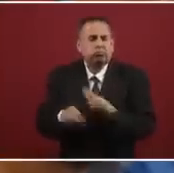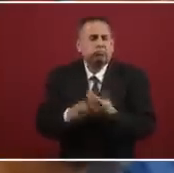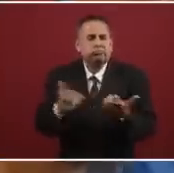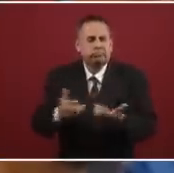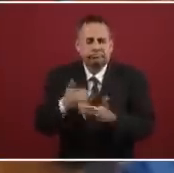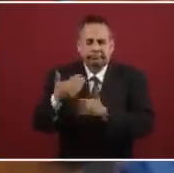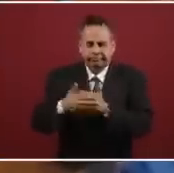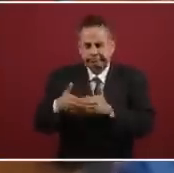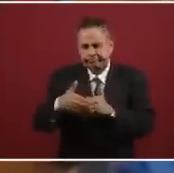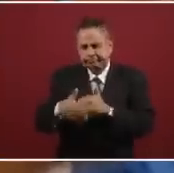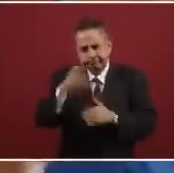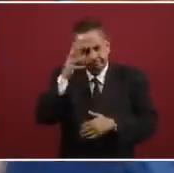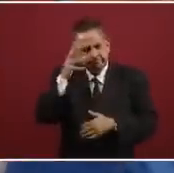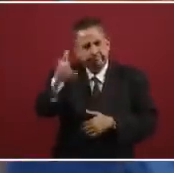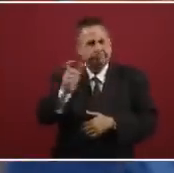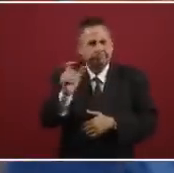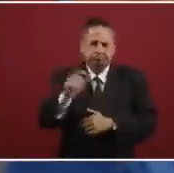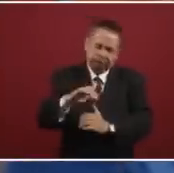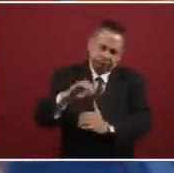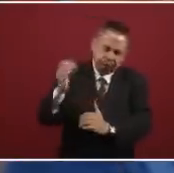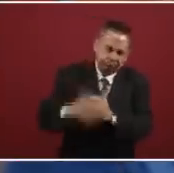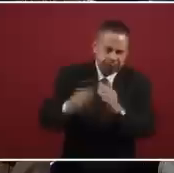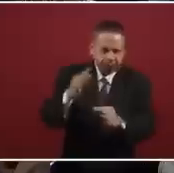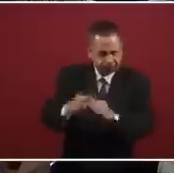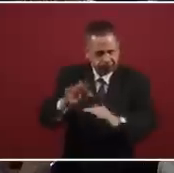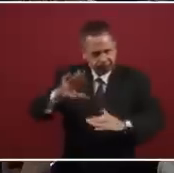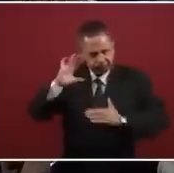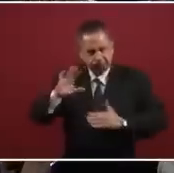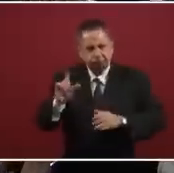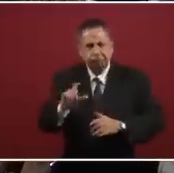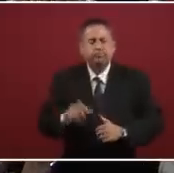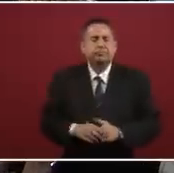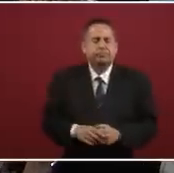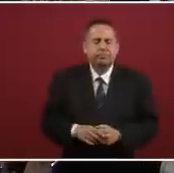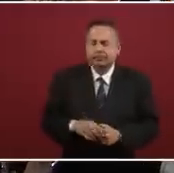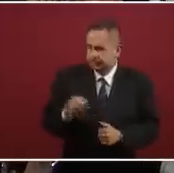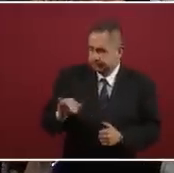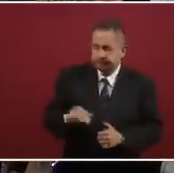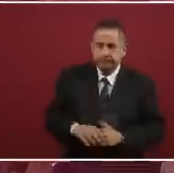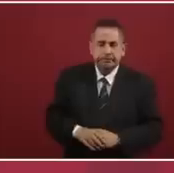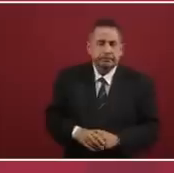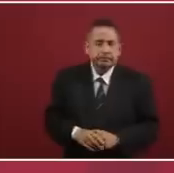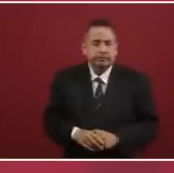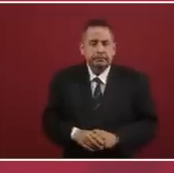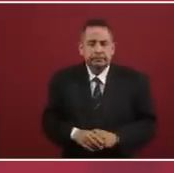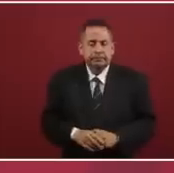cumplan y si tiene una proyección de cuándo quedarán completados. Gracias. Sí,